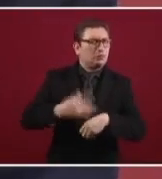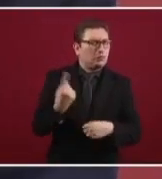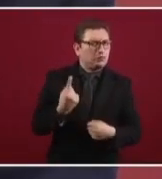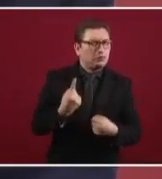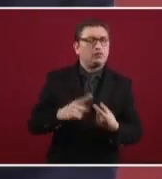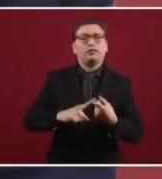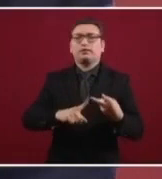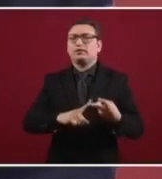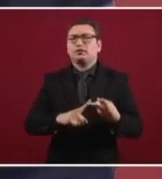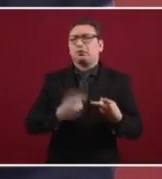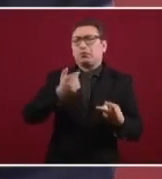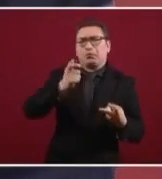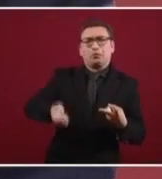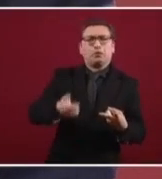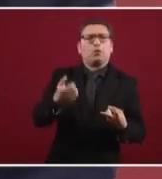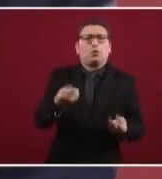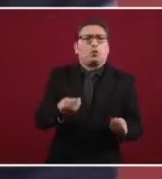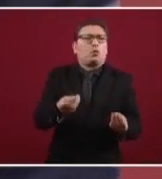servicio?